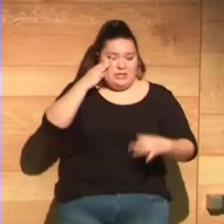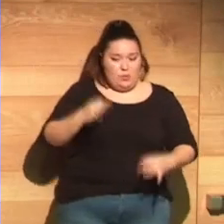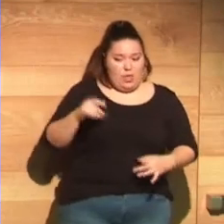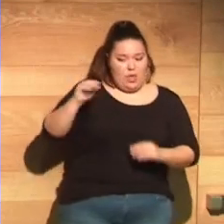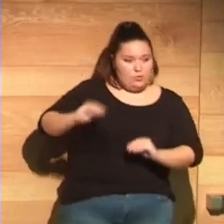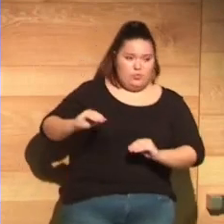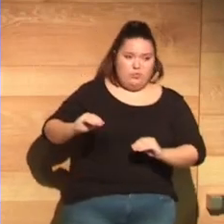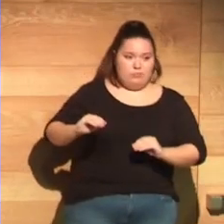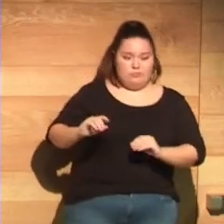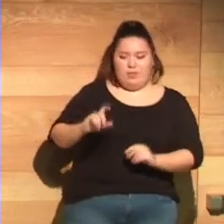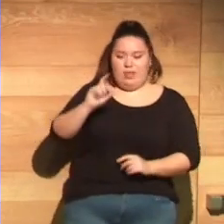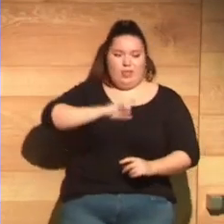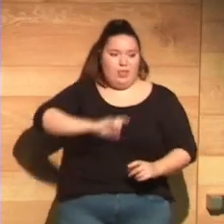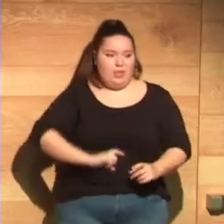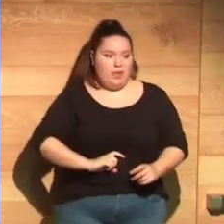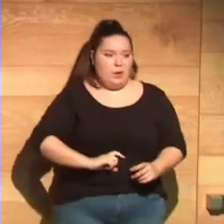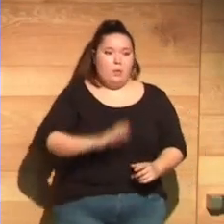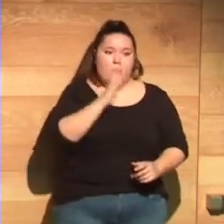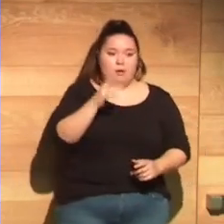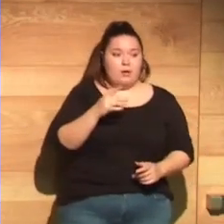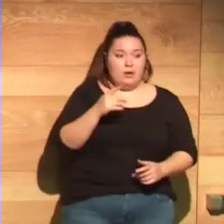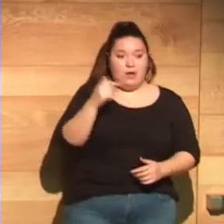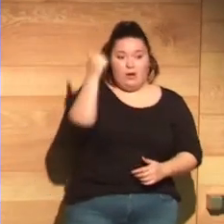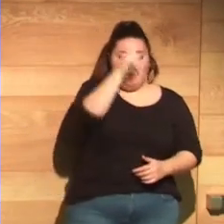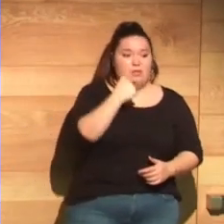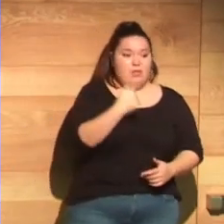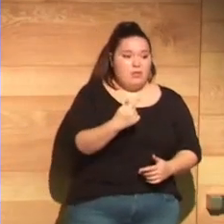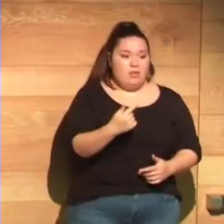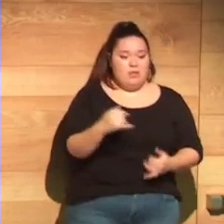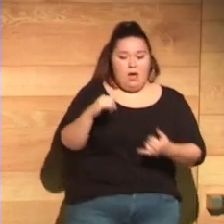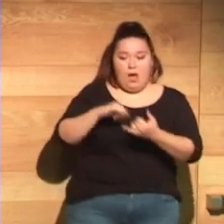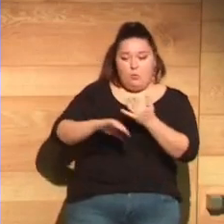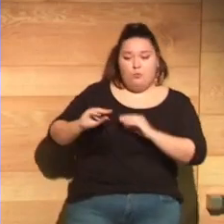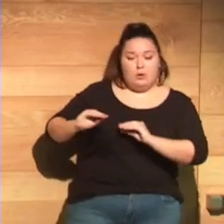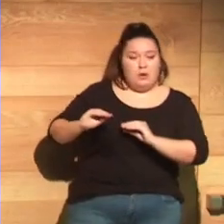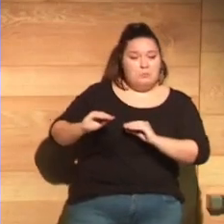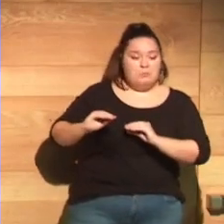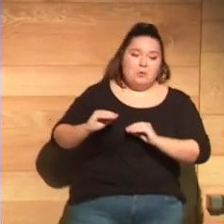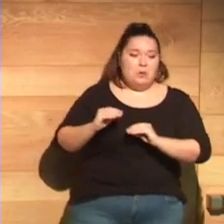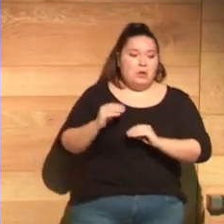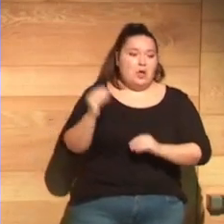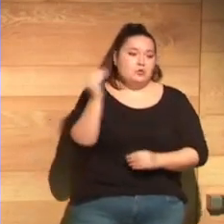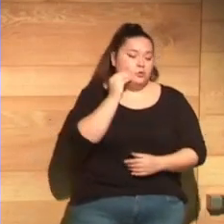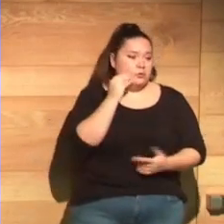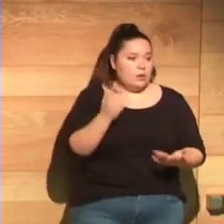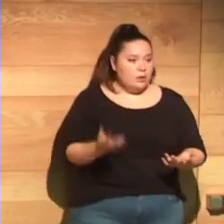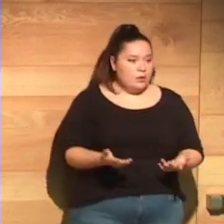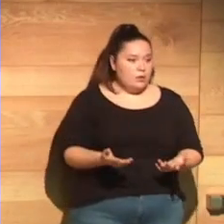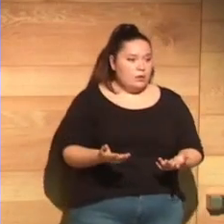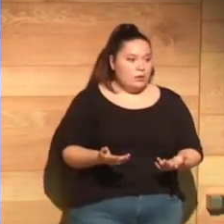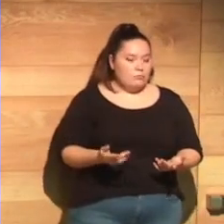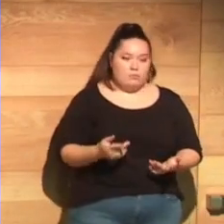menospreció, le potenció sus inseguridades, hasta el punto de escribir un diario donde decía que tenía una mujer que era tonta. Es